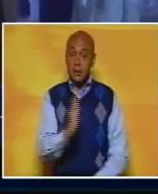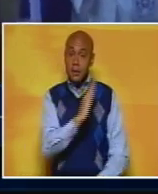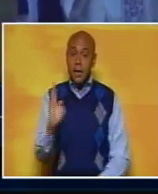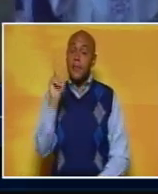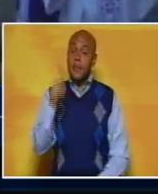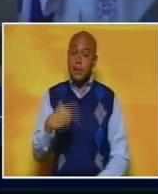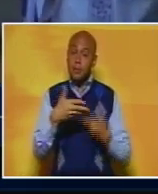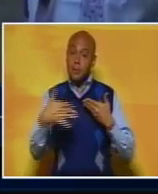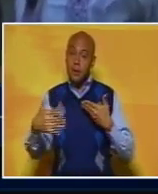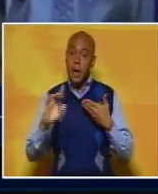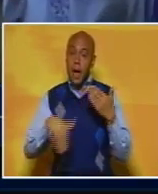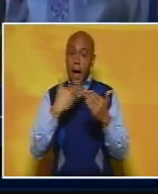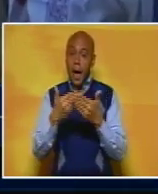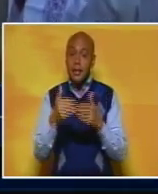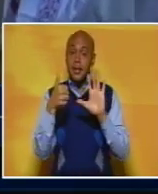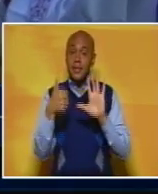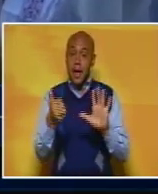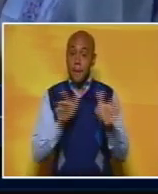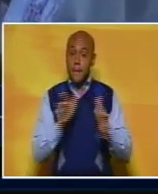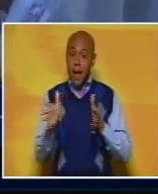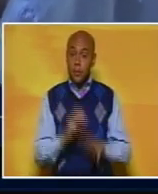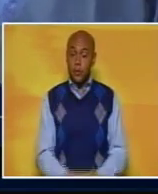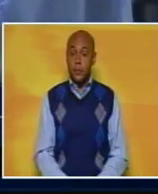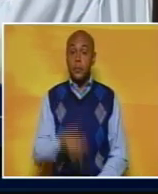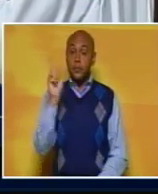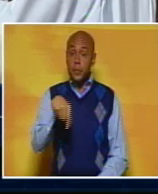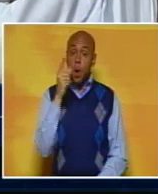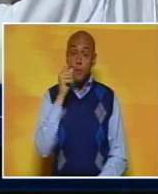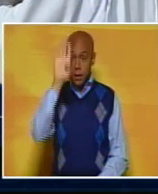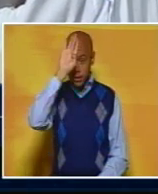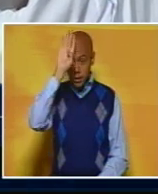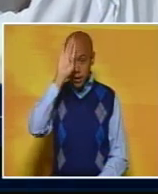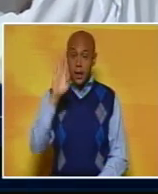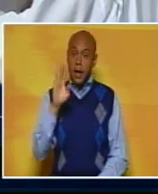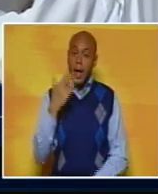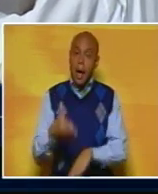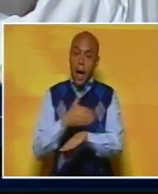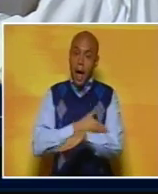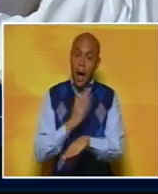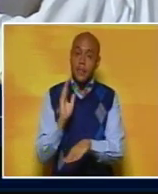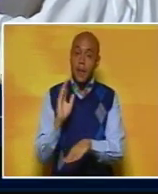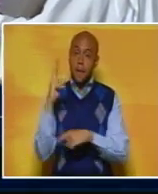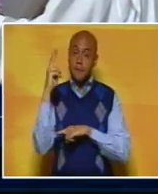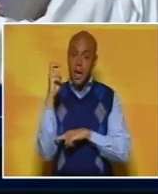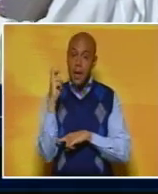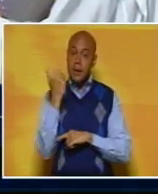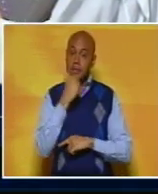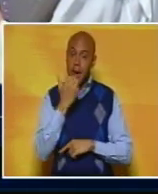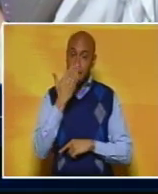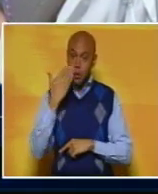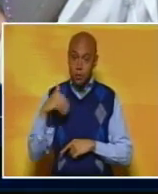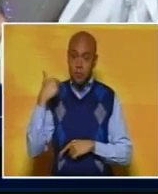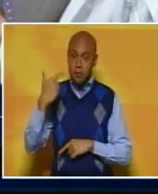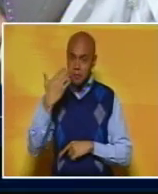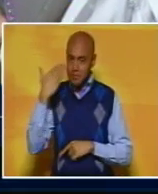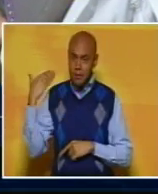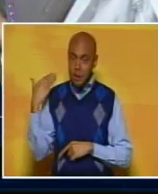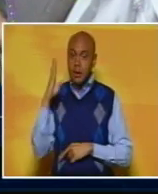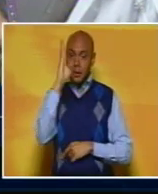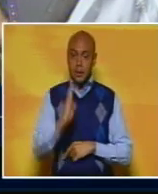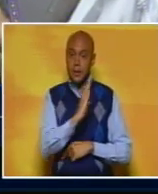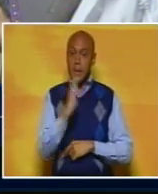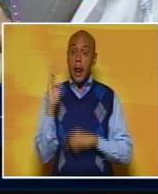se extenderá hasta el 6 de marzo. Aunque el sumo pontífice había celebrado este viernes y sábado la misa matutina en su